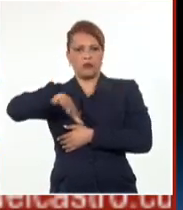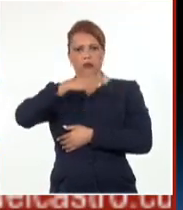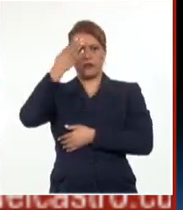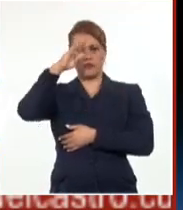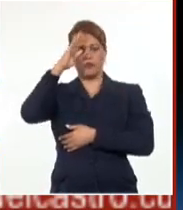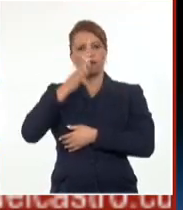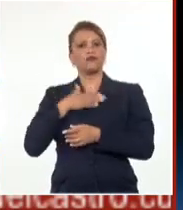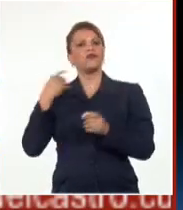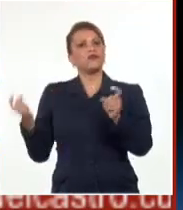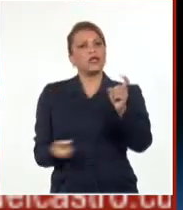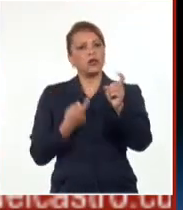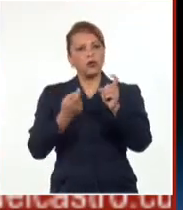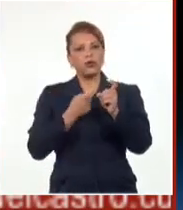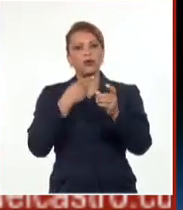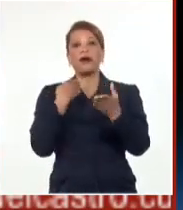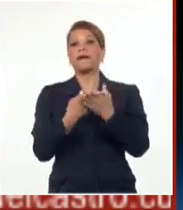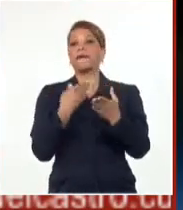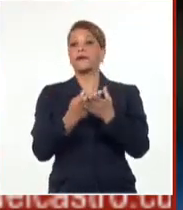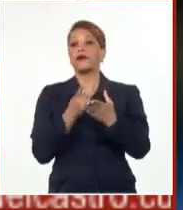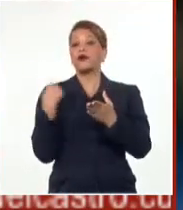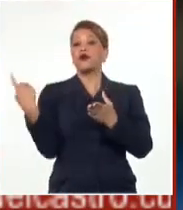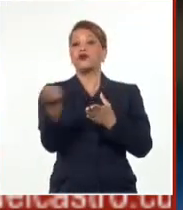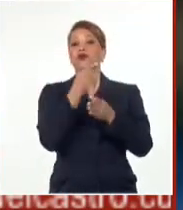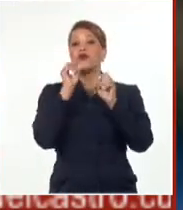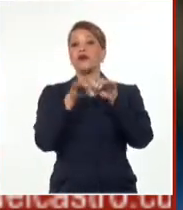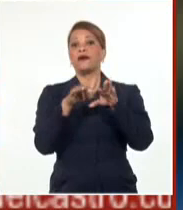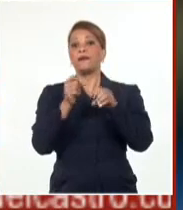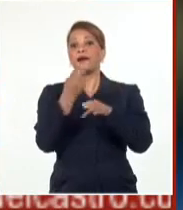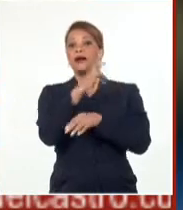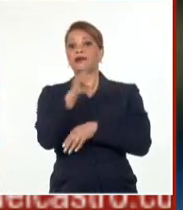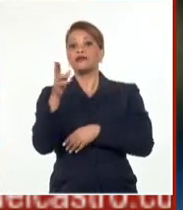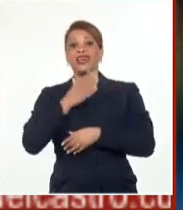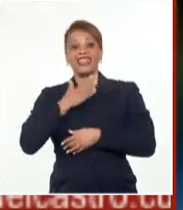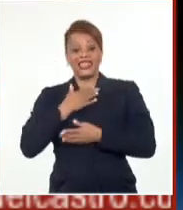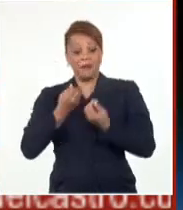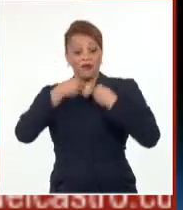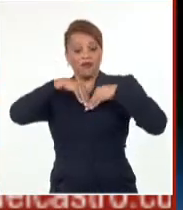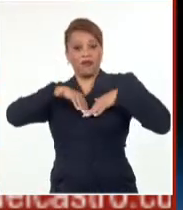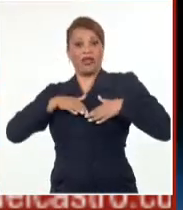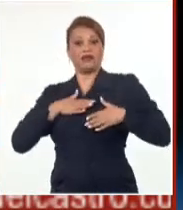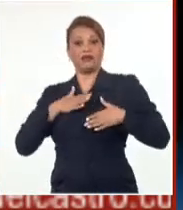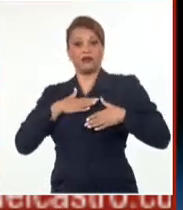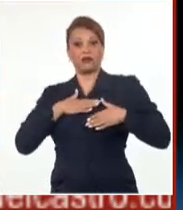de lucha. Todo el parque revolucionario que llevamos dentro.